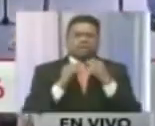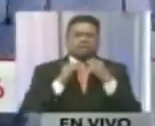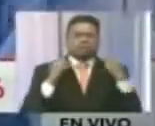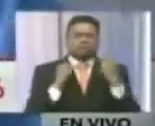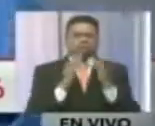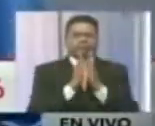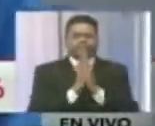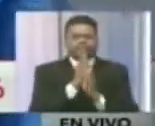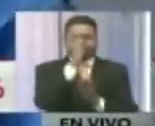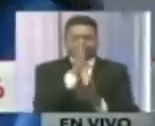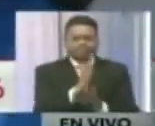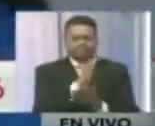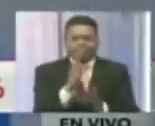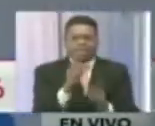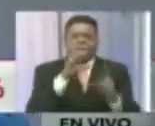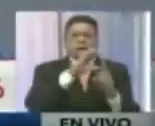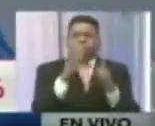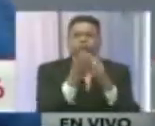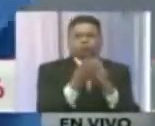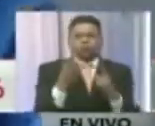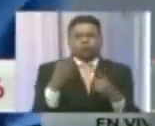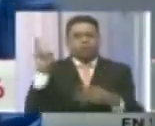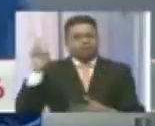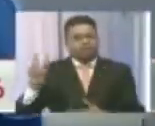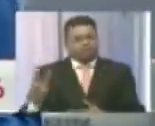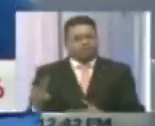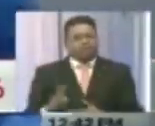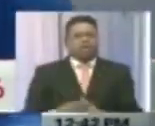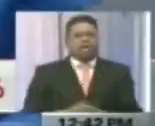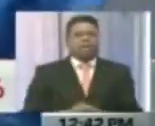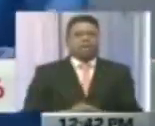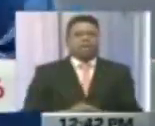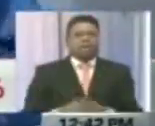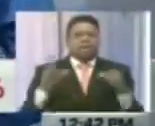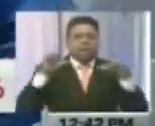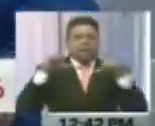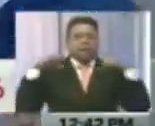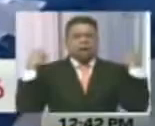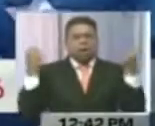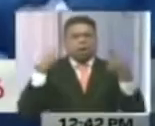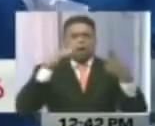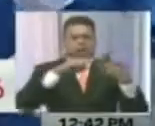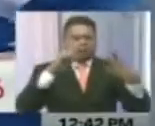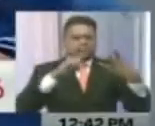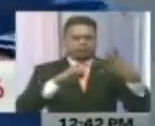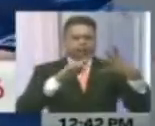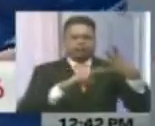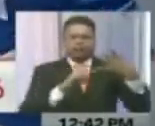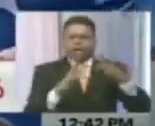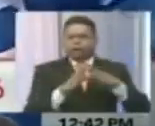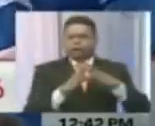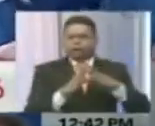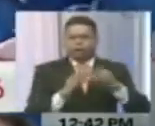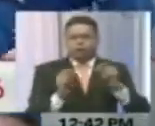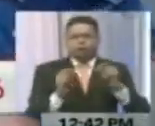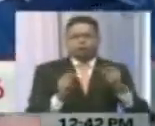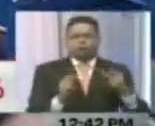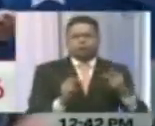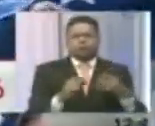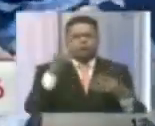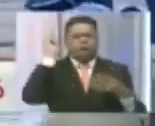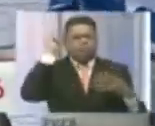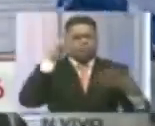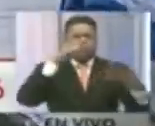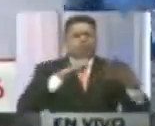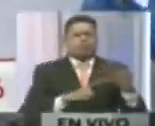la cultura venezolana. Así que en Nueva Esparta, en Vargas, en Mérida, en Anzoátegui y en Apure tendremos los principales conciertos,